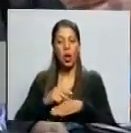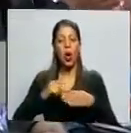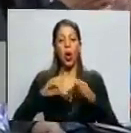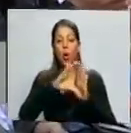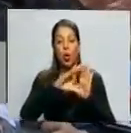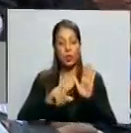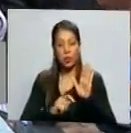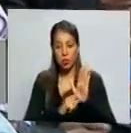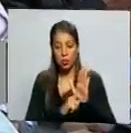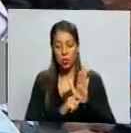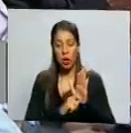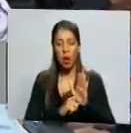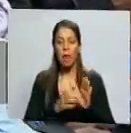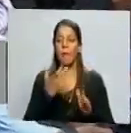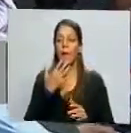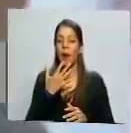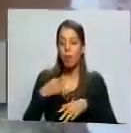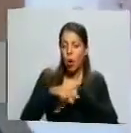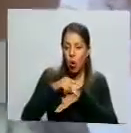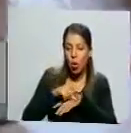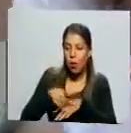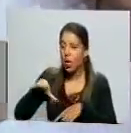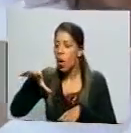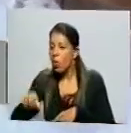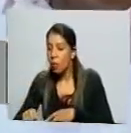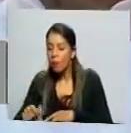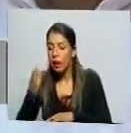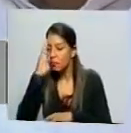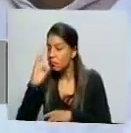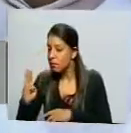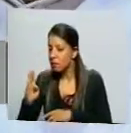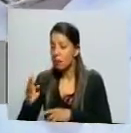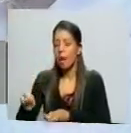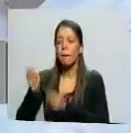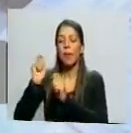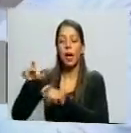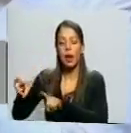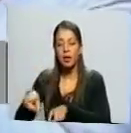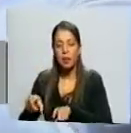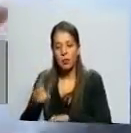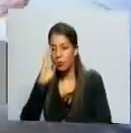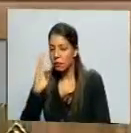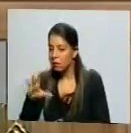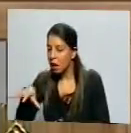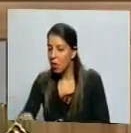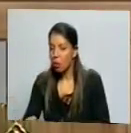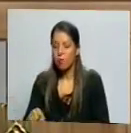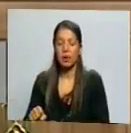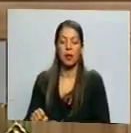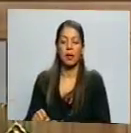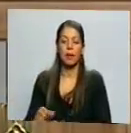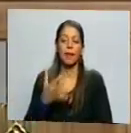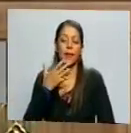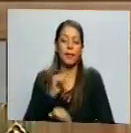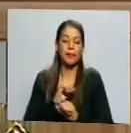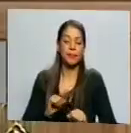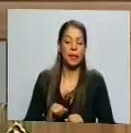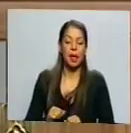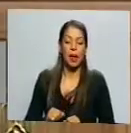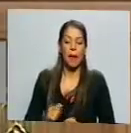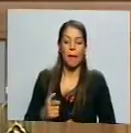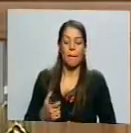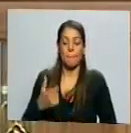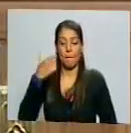Constitución, las compras a los nuevos actores productivos. No puede ser que aquel que tiene la